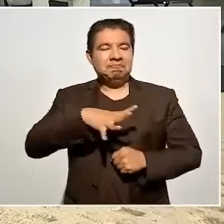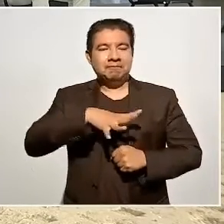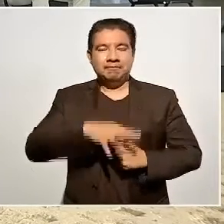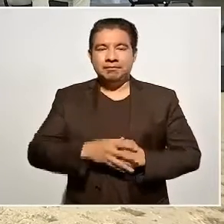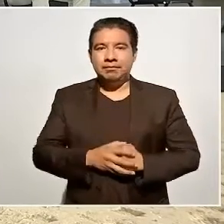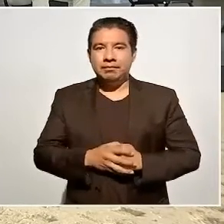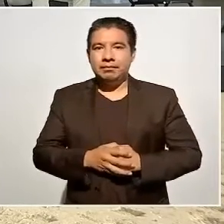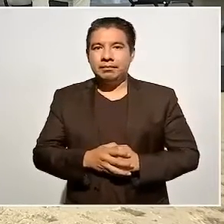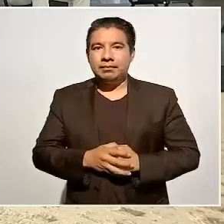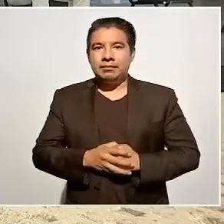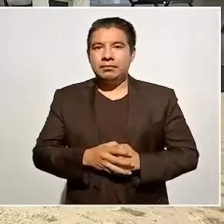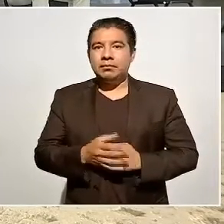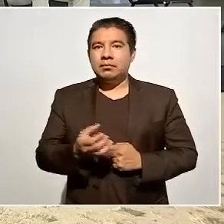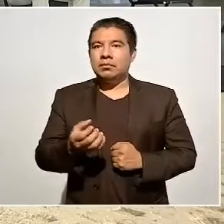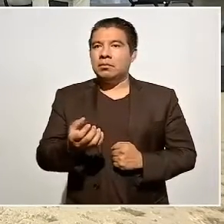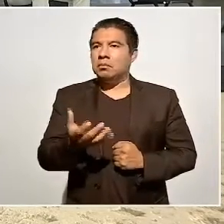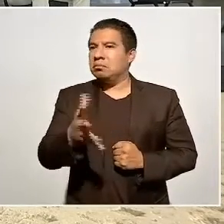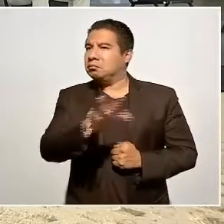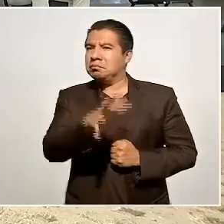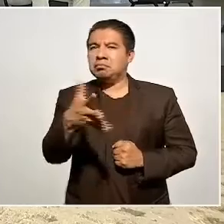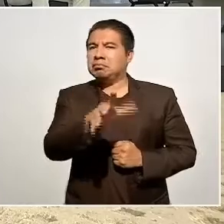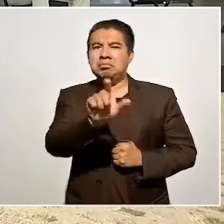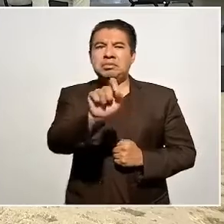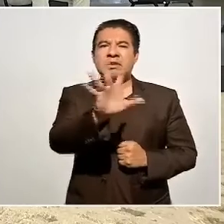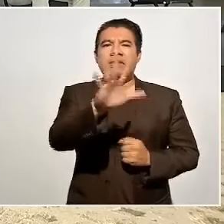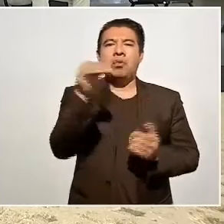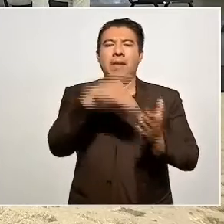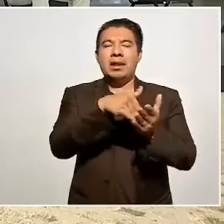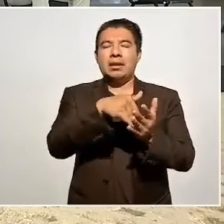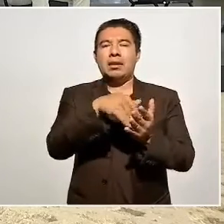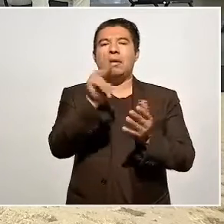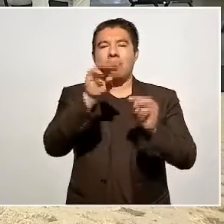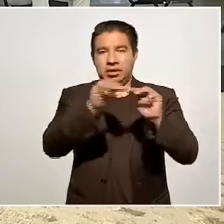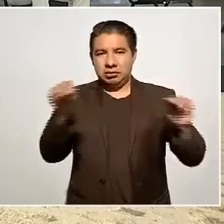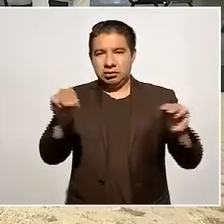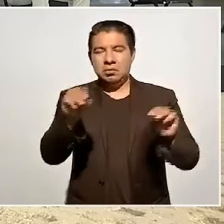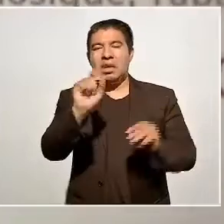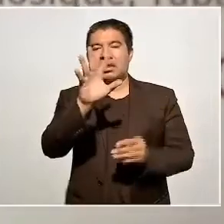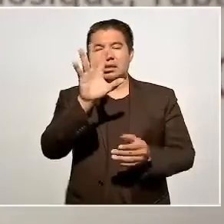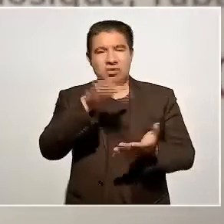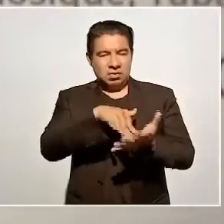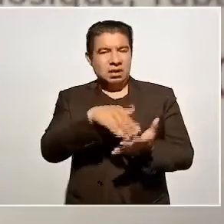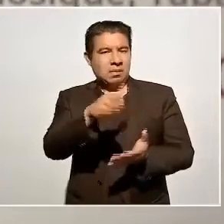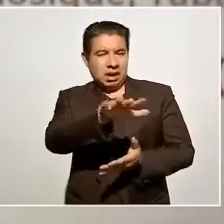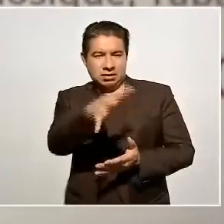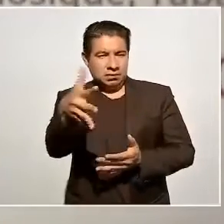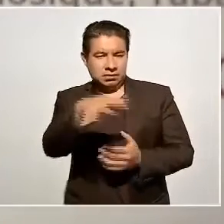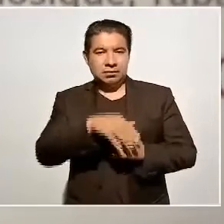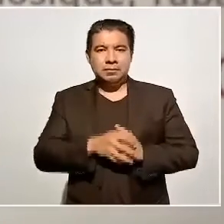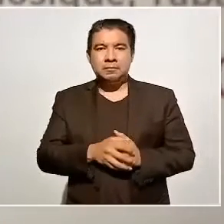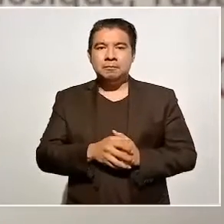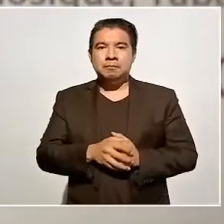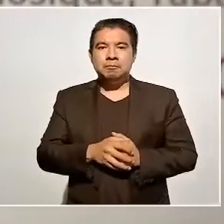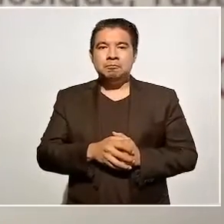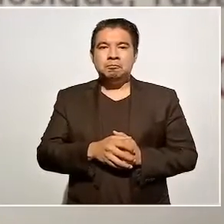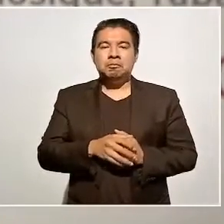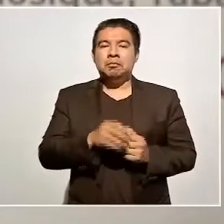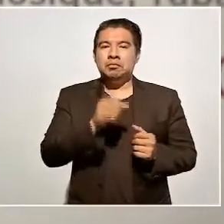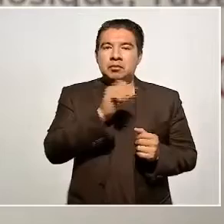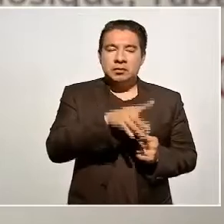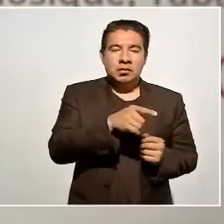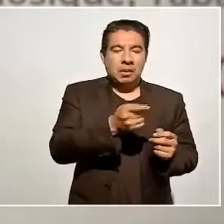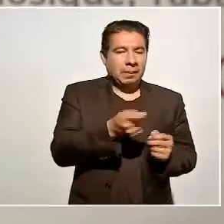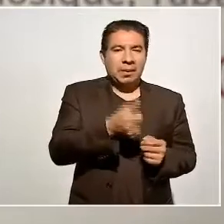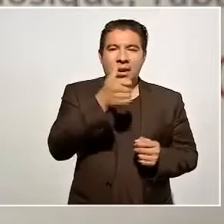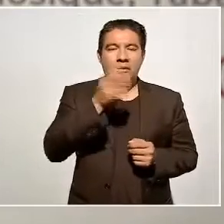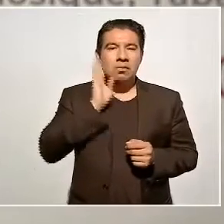como 25,000 kilómetros de vías férreas, desde ese primer